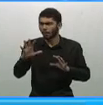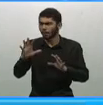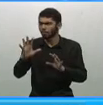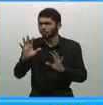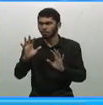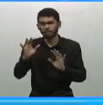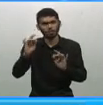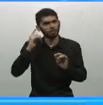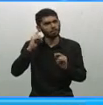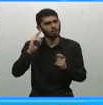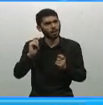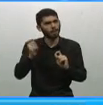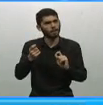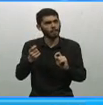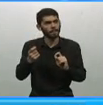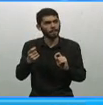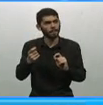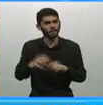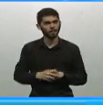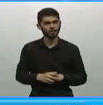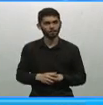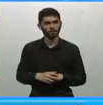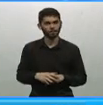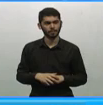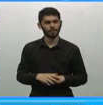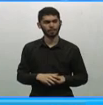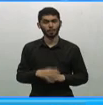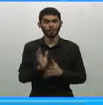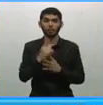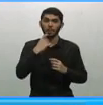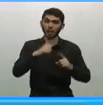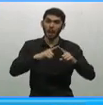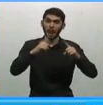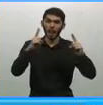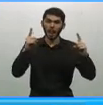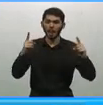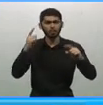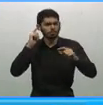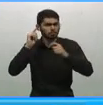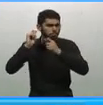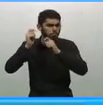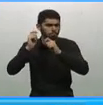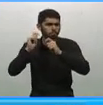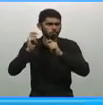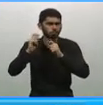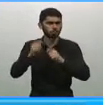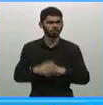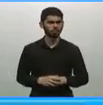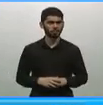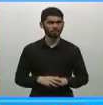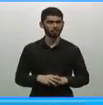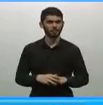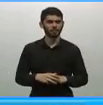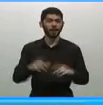el el retorno encima le un segundito Sí así tranquilos car escucho mucho ruido atrás televisión